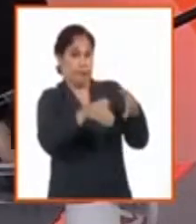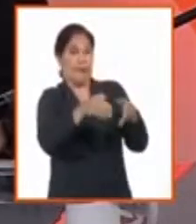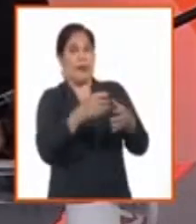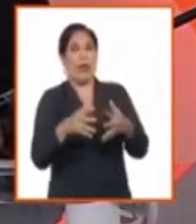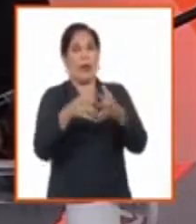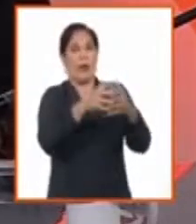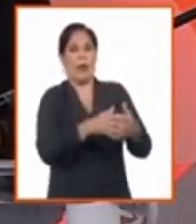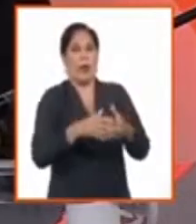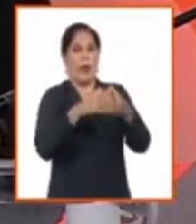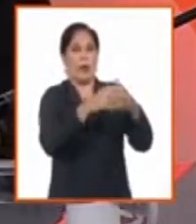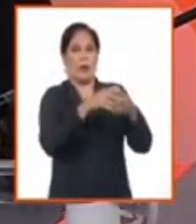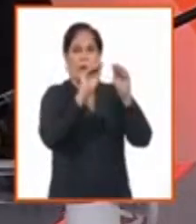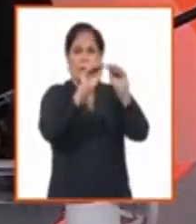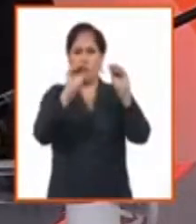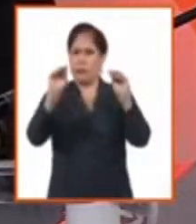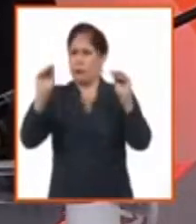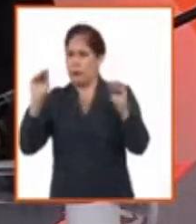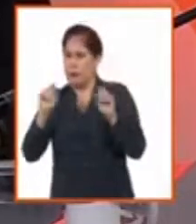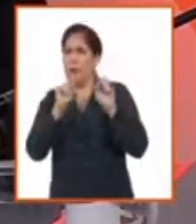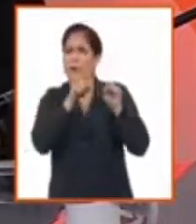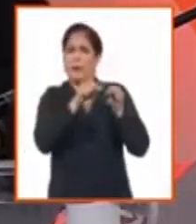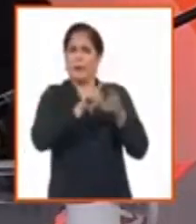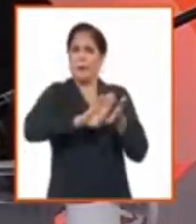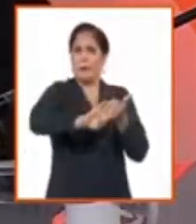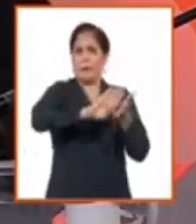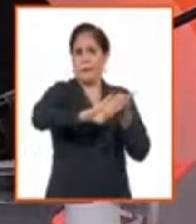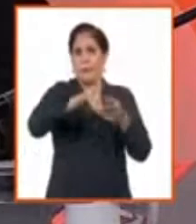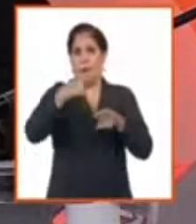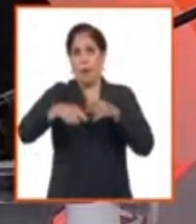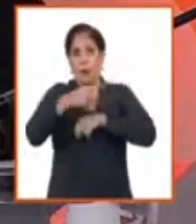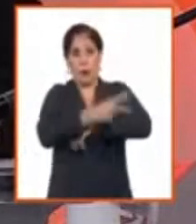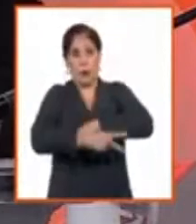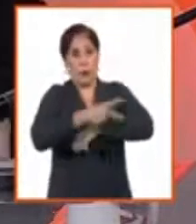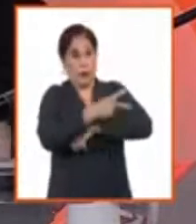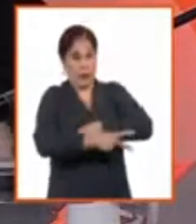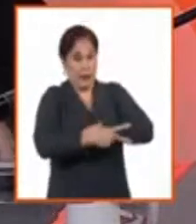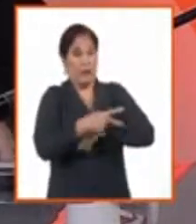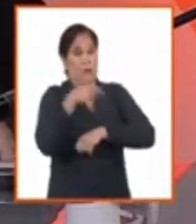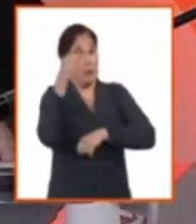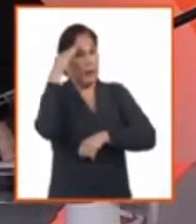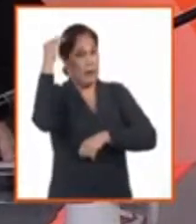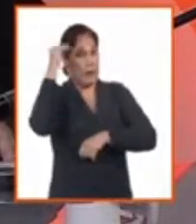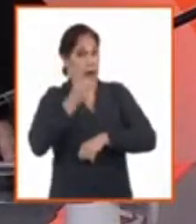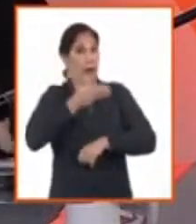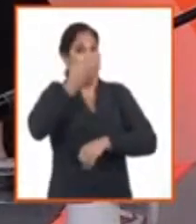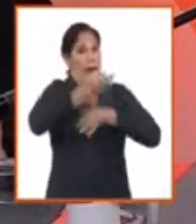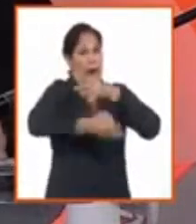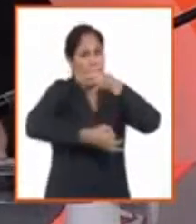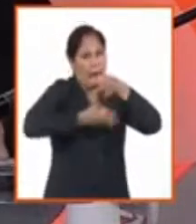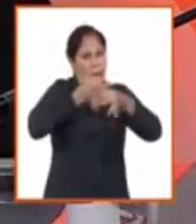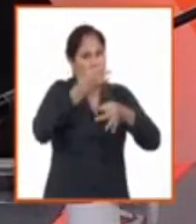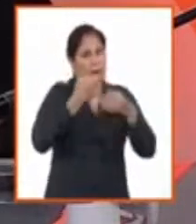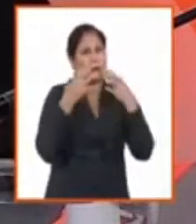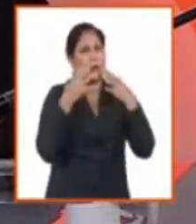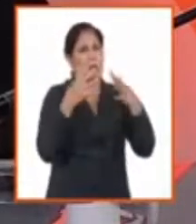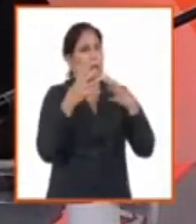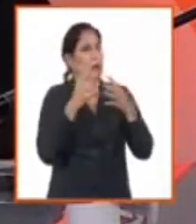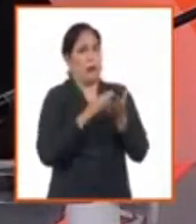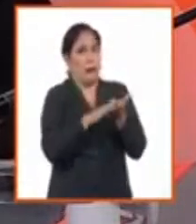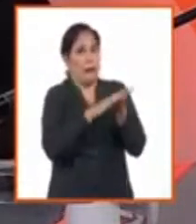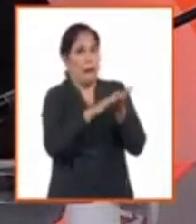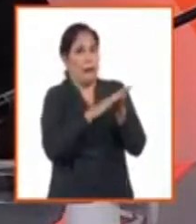eeuu llena de exclusiones y también de ausencias y de discursos importantes que se han pronunciado